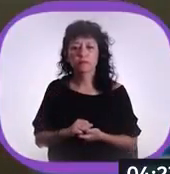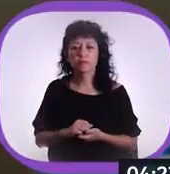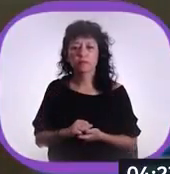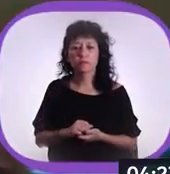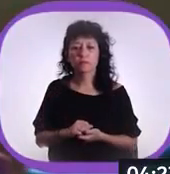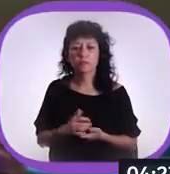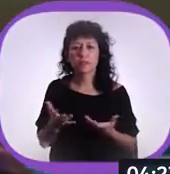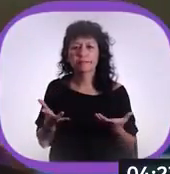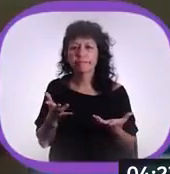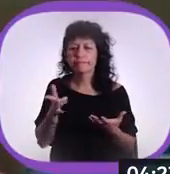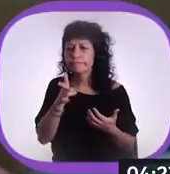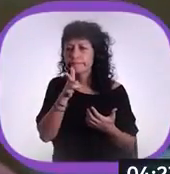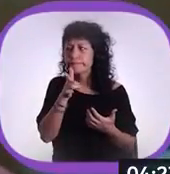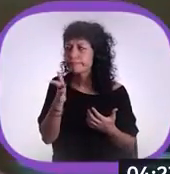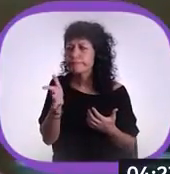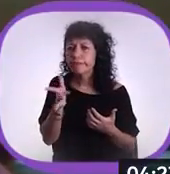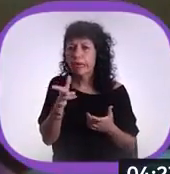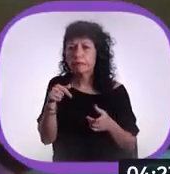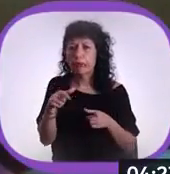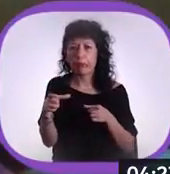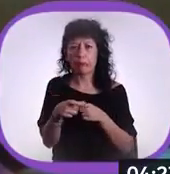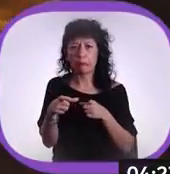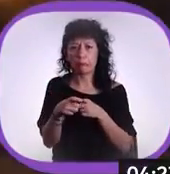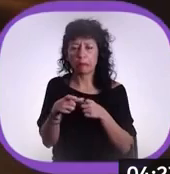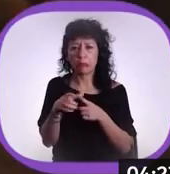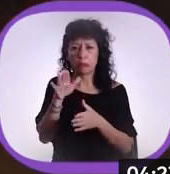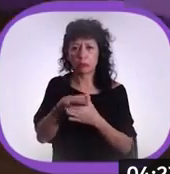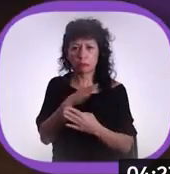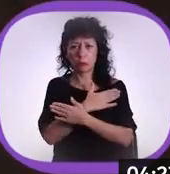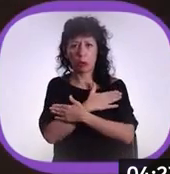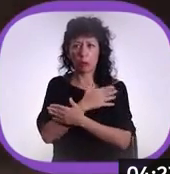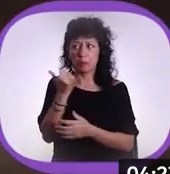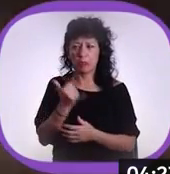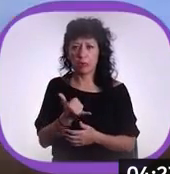Uy, siento que entré a la mitad de una película de momias.